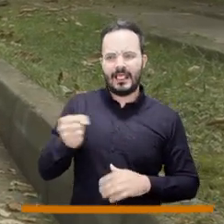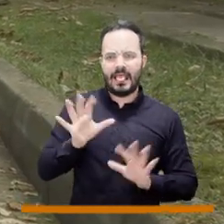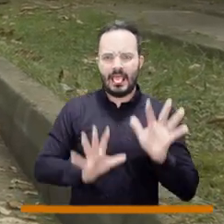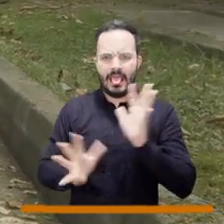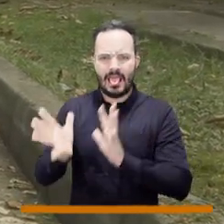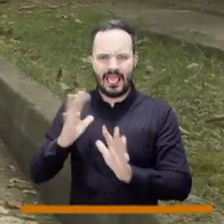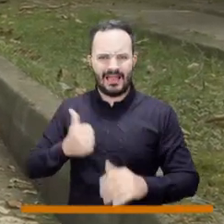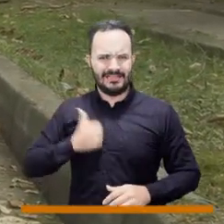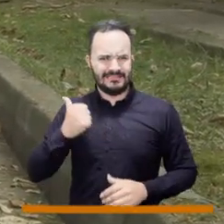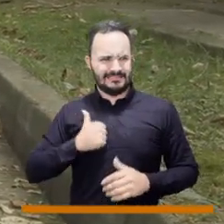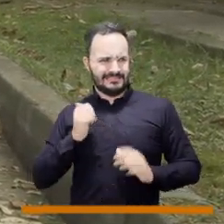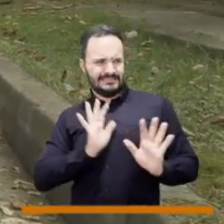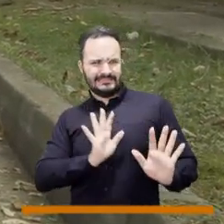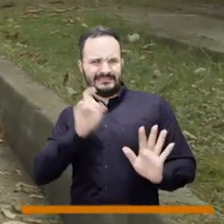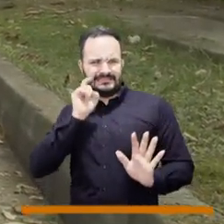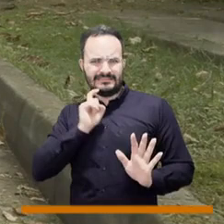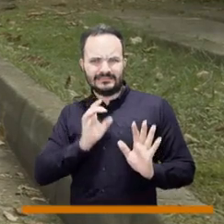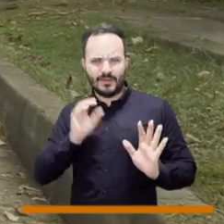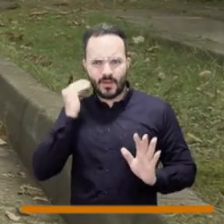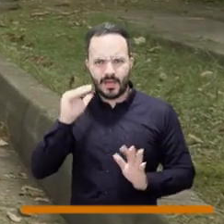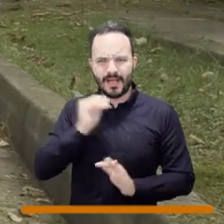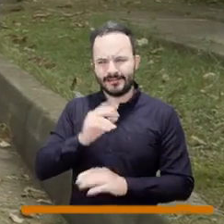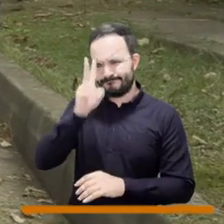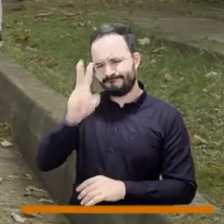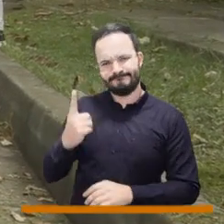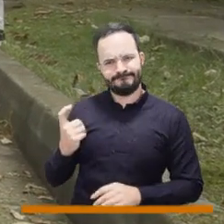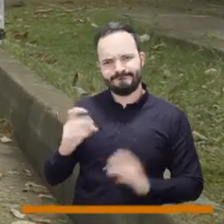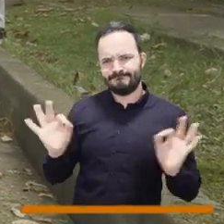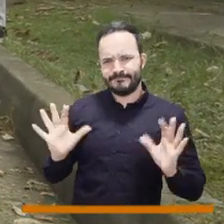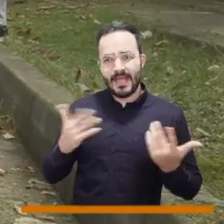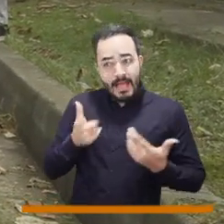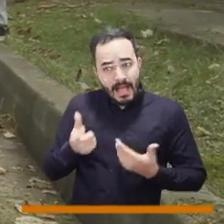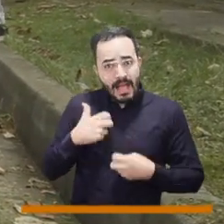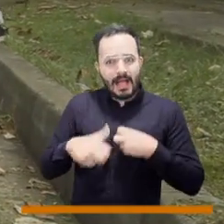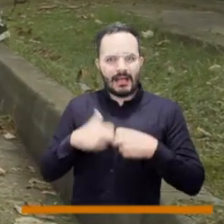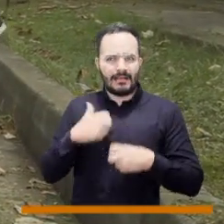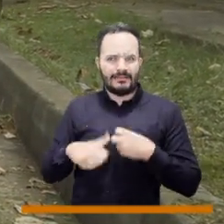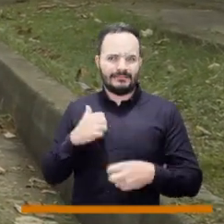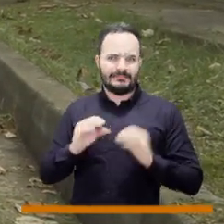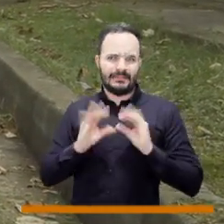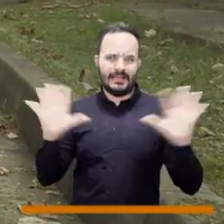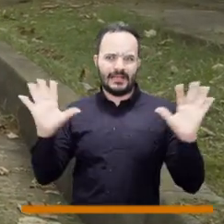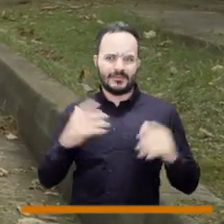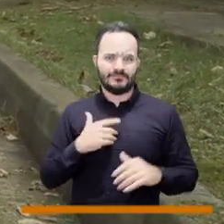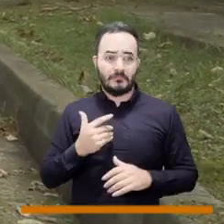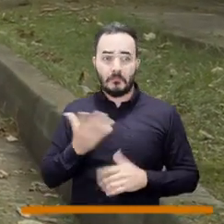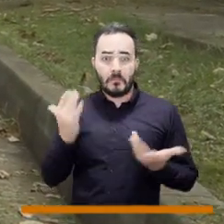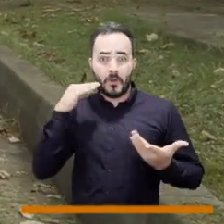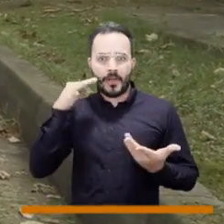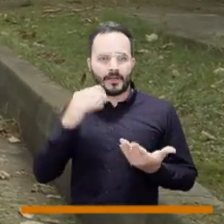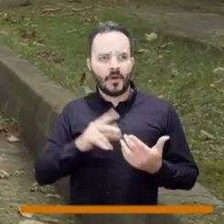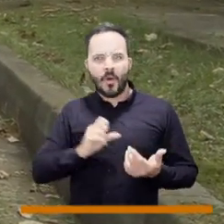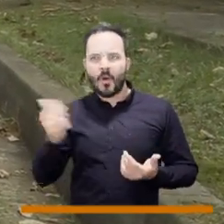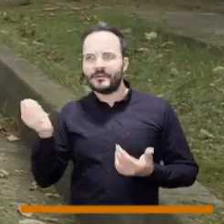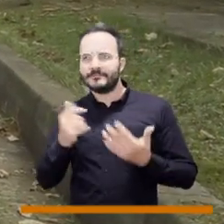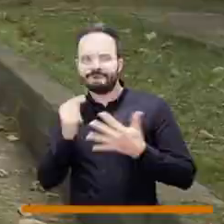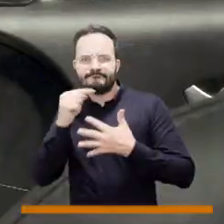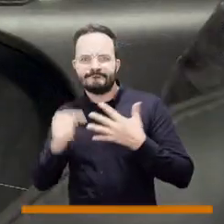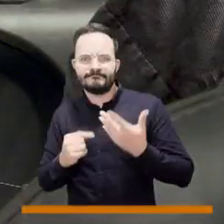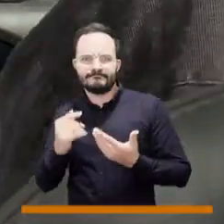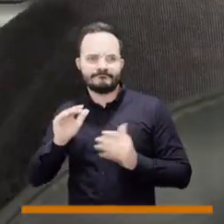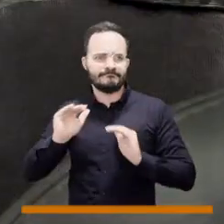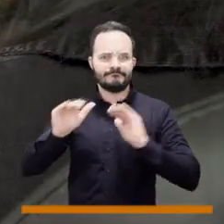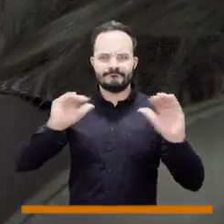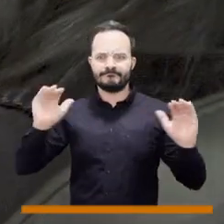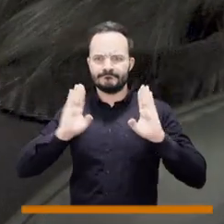un impacto social en pro de la mujer, claramente, porque nosotras no tenemos como esos mecanismos. Entonces quiero que